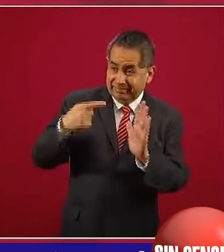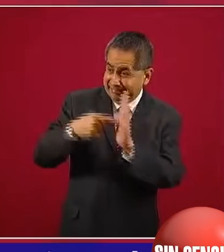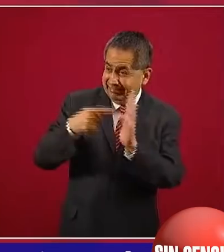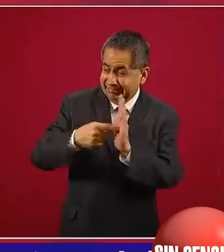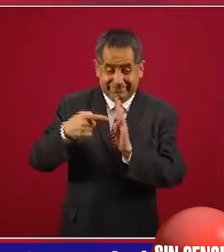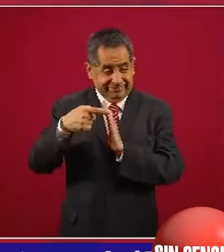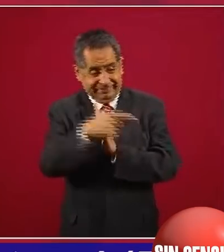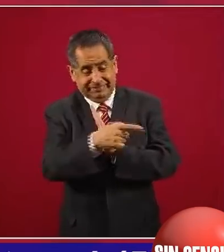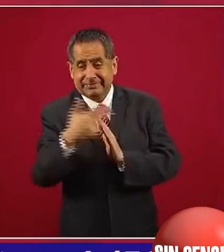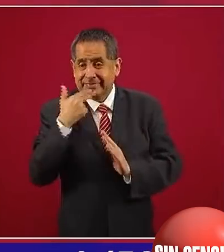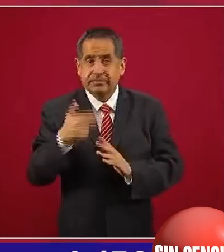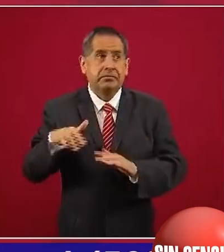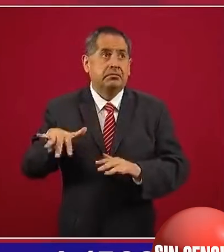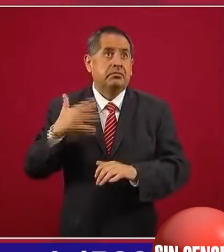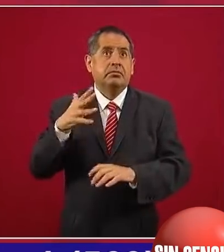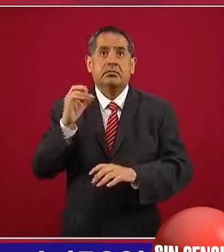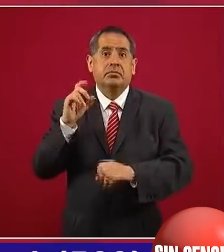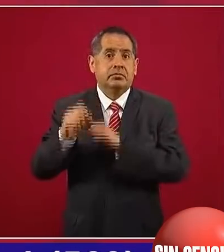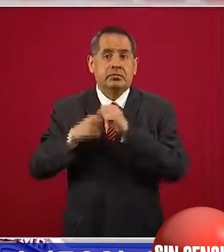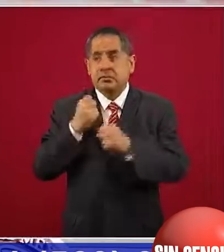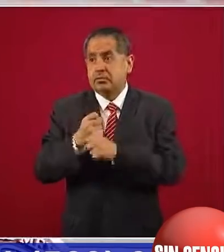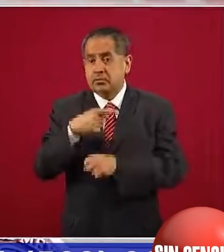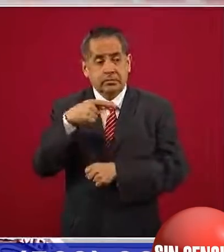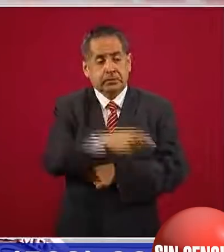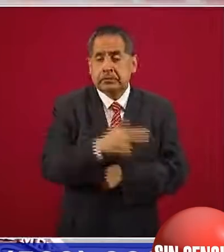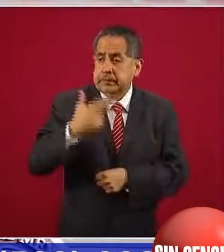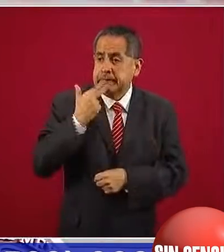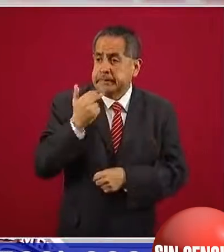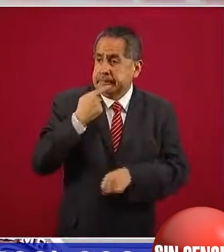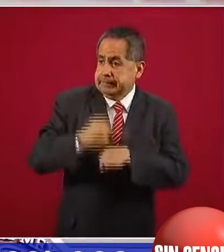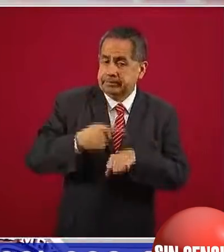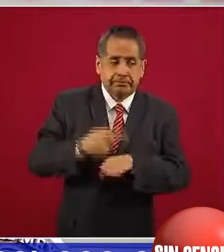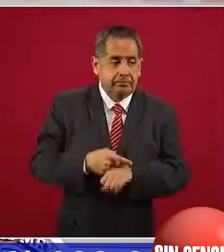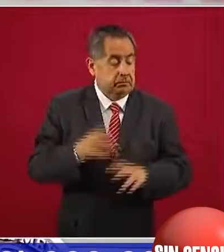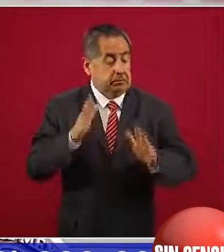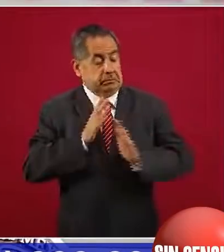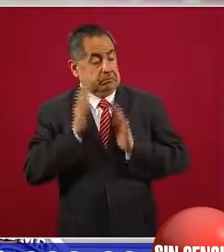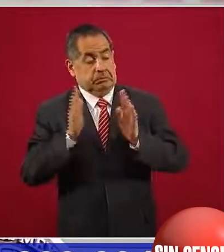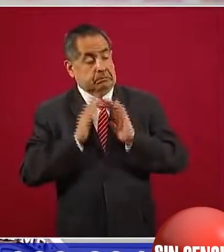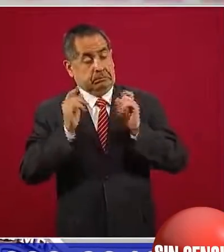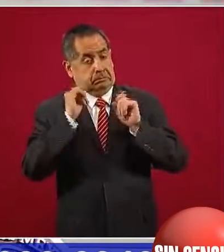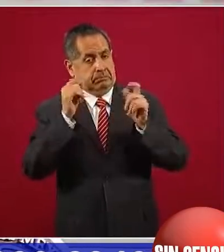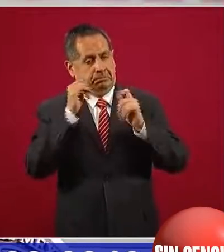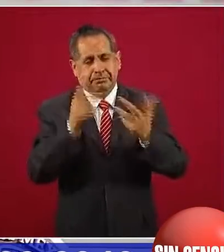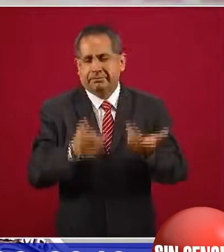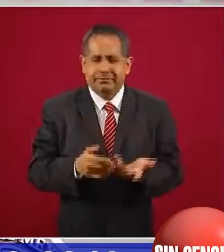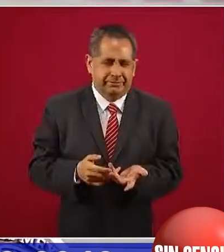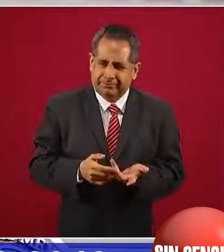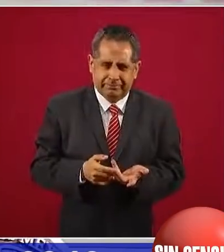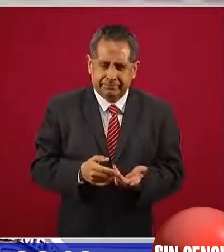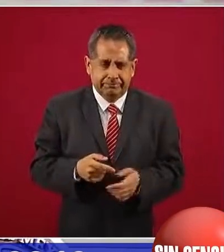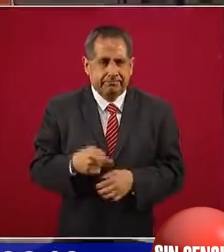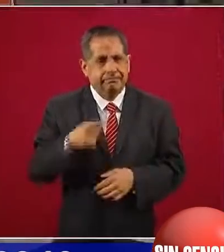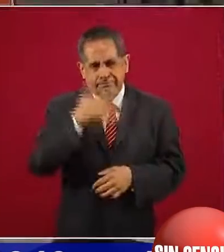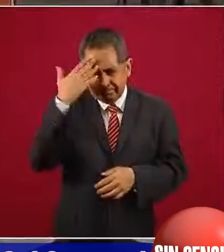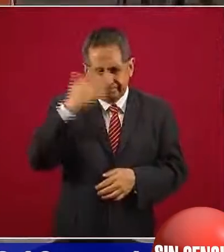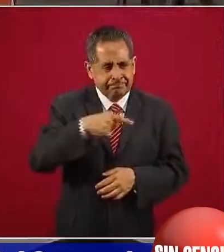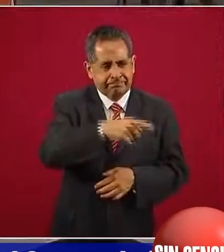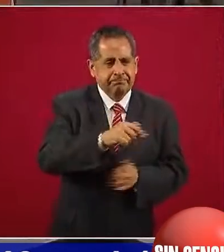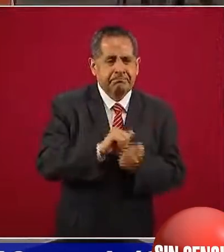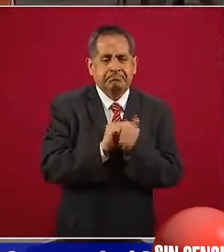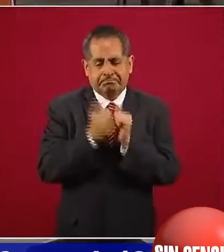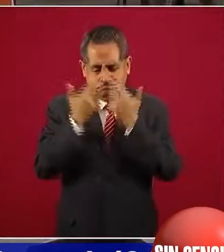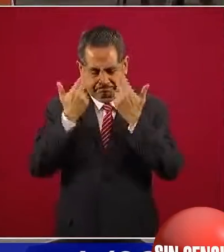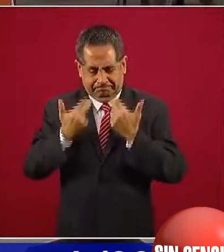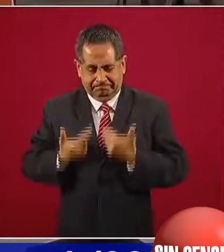más de 15 o 20 años ha identificado este tipo de contribuyentes a una salud deteriorada. Lo que